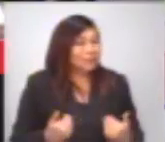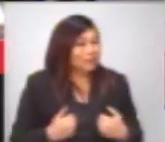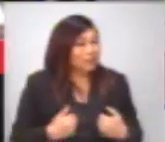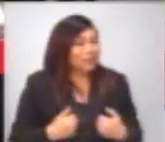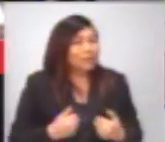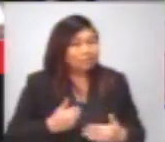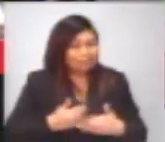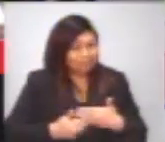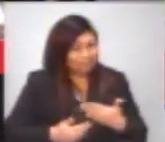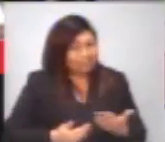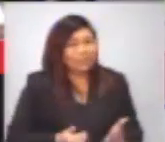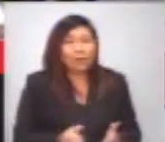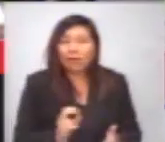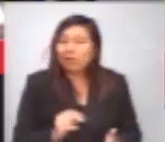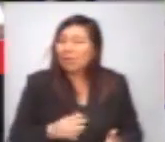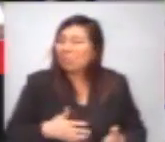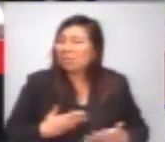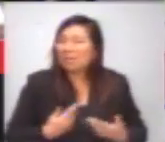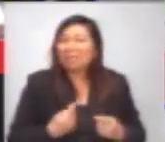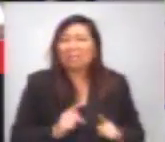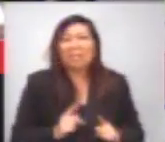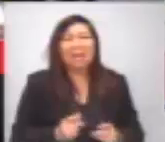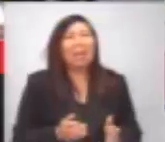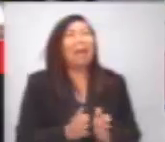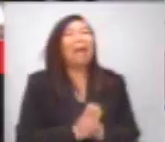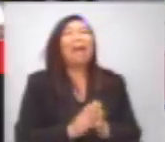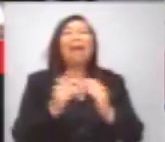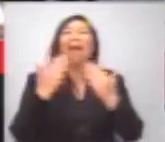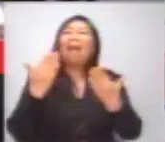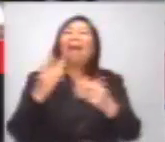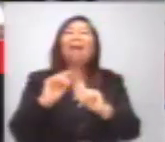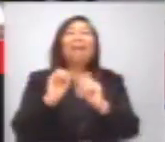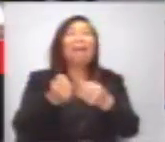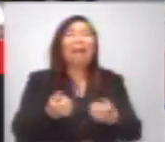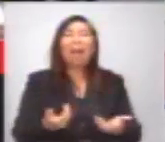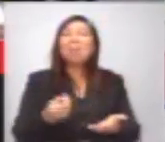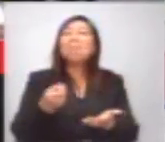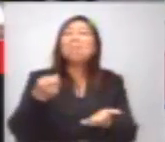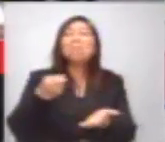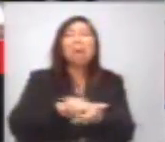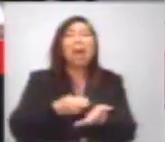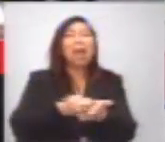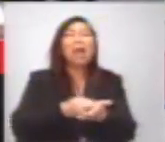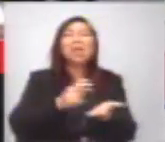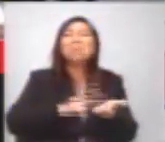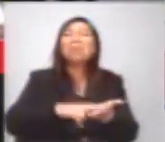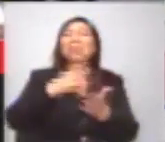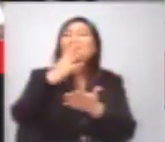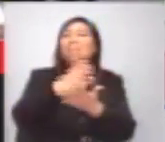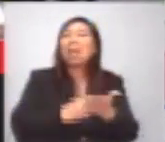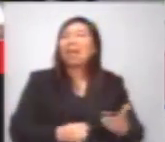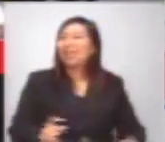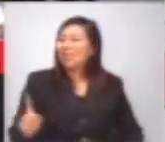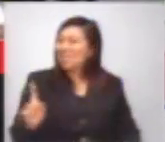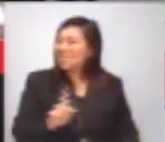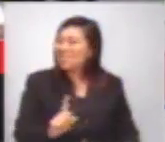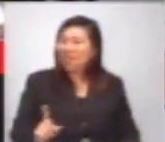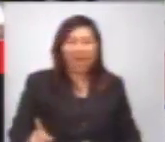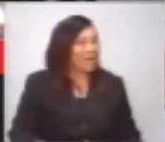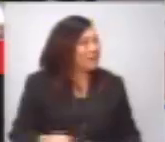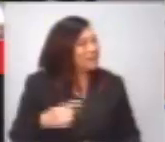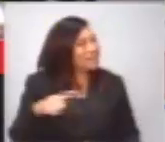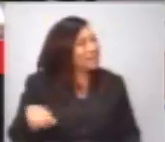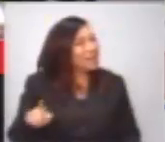ser consecuente. Nosotros no podemos estar dando beneficios en esta coyuntura. Les demos pues beneficios cuando el